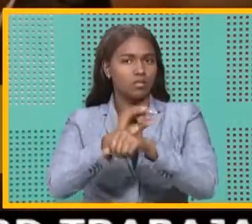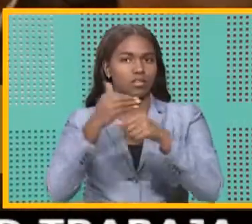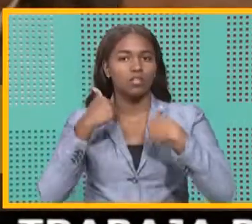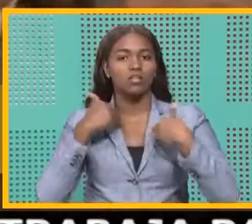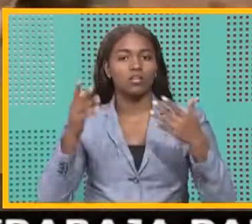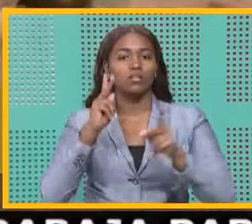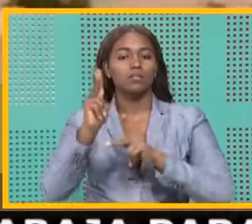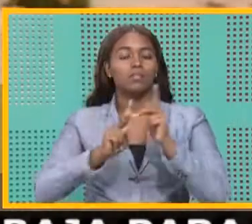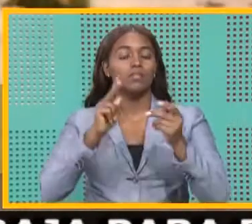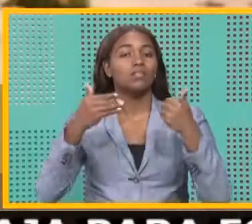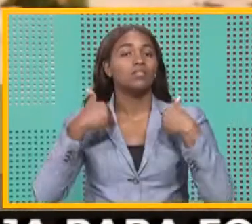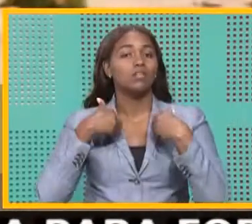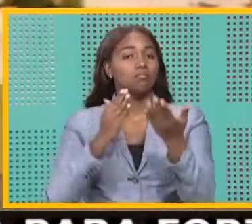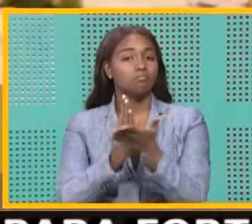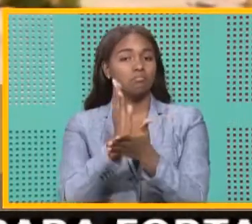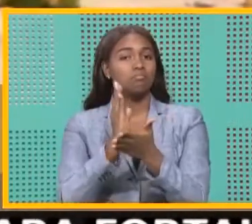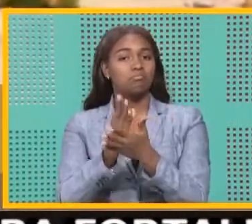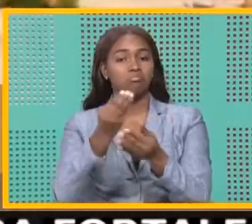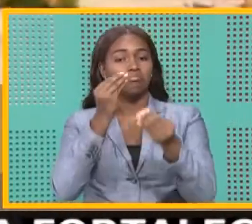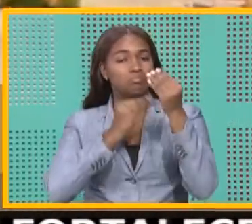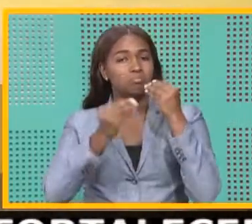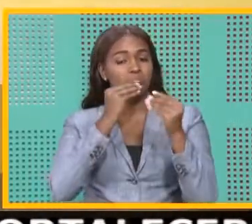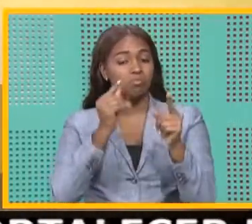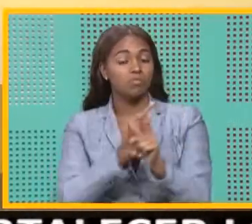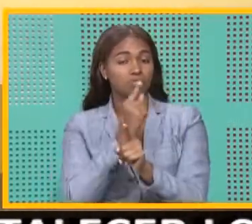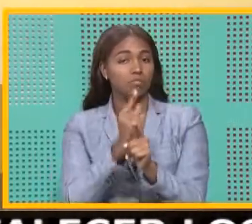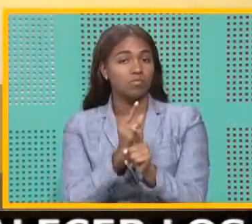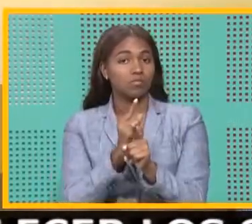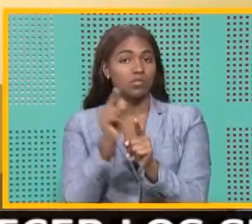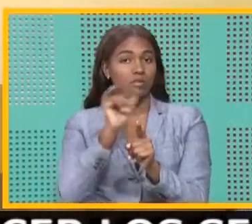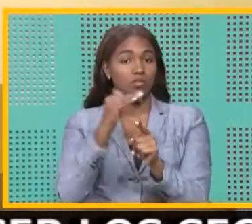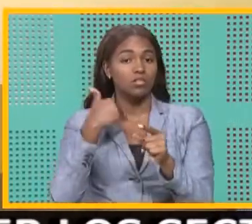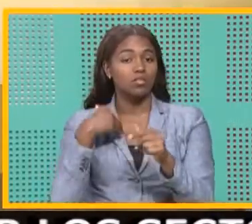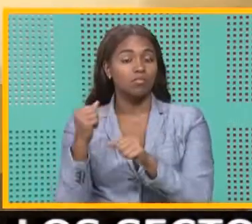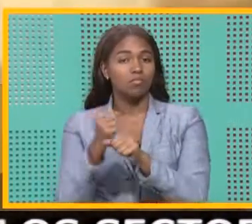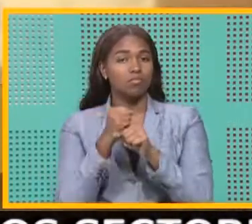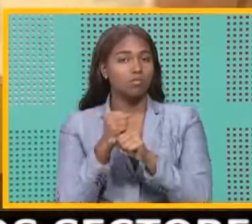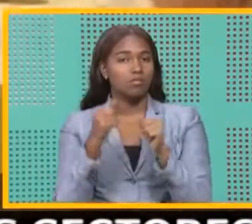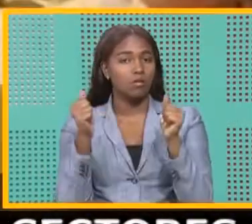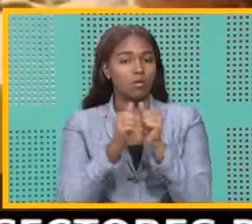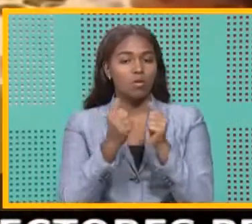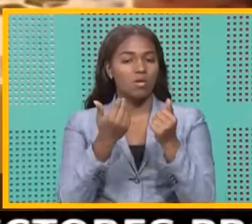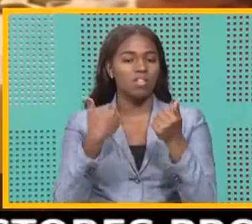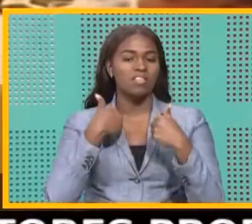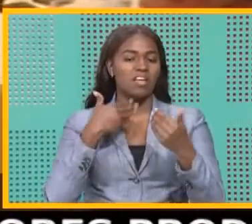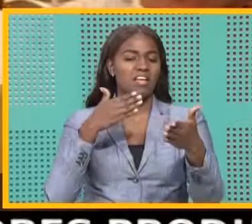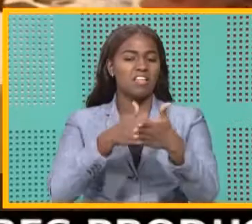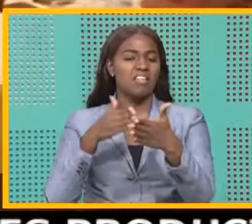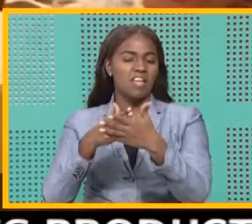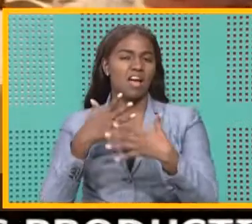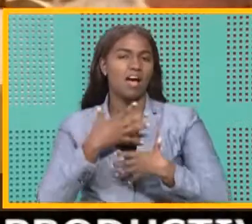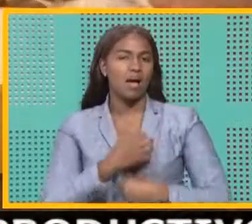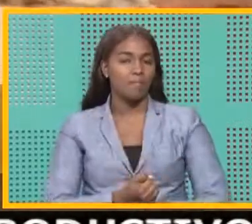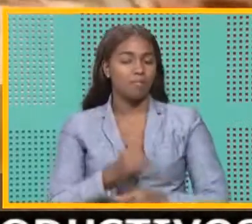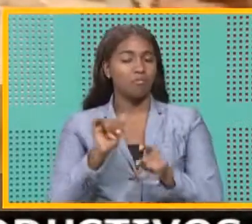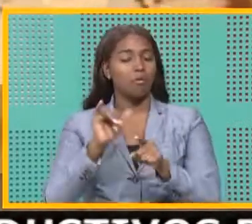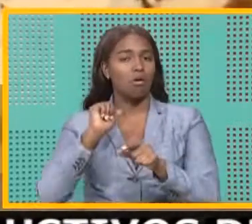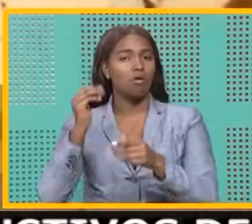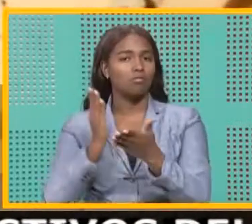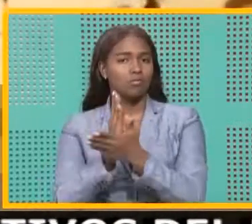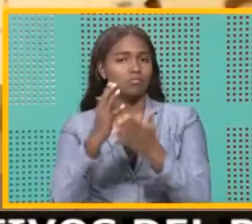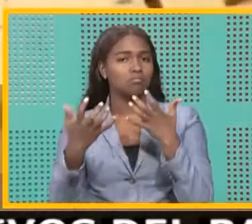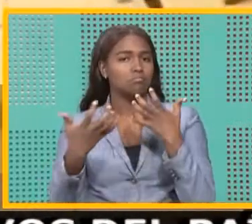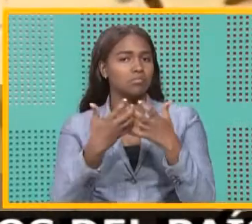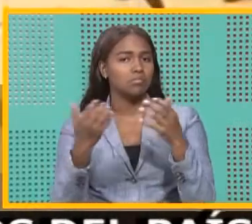las personas tengan acceso a una alimentación adecuada y estén protegidas contra el hambre, entre otros derechos relacionados con